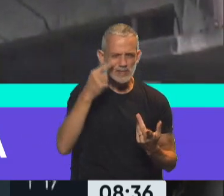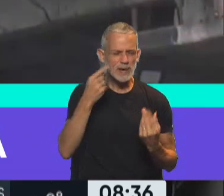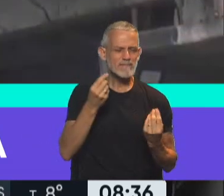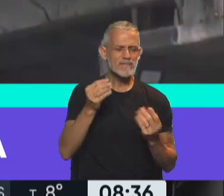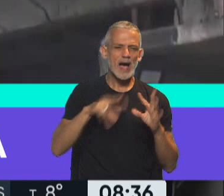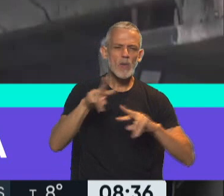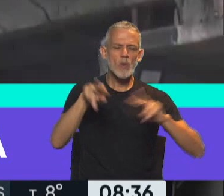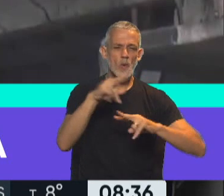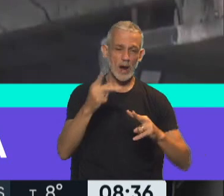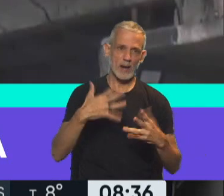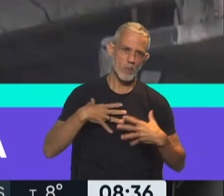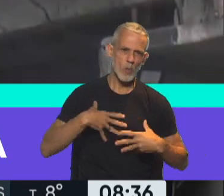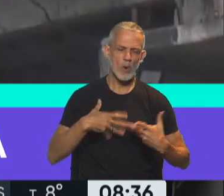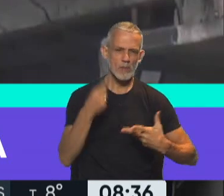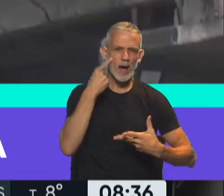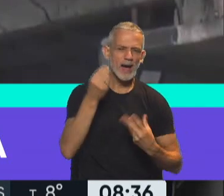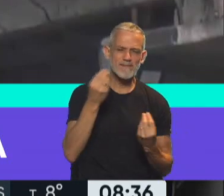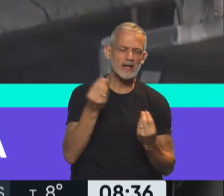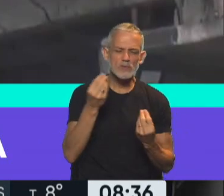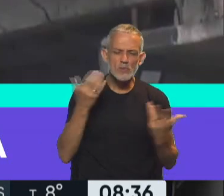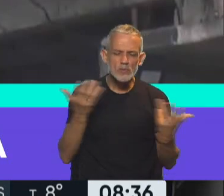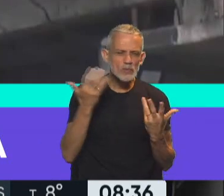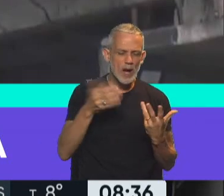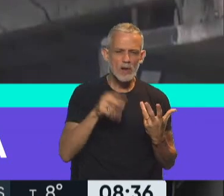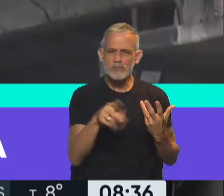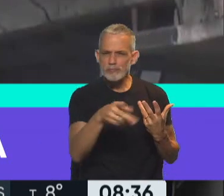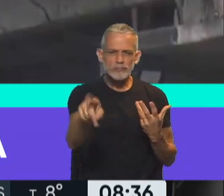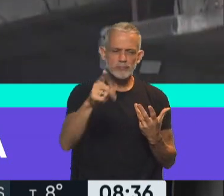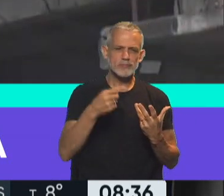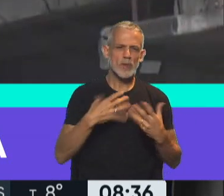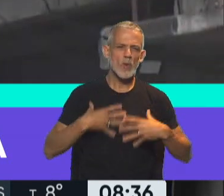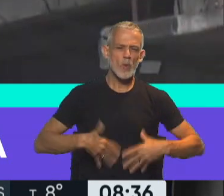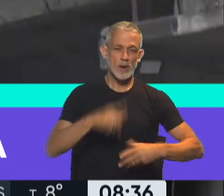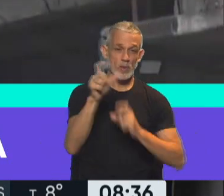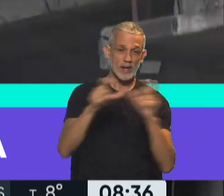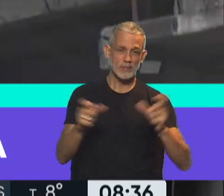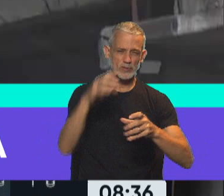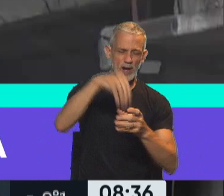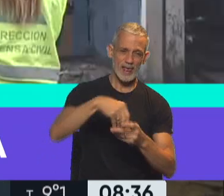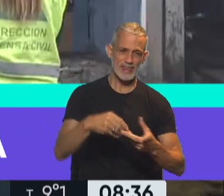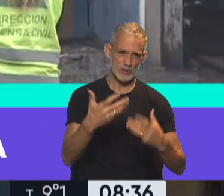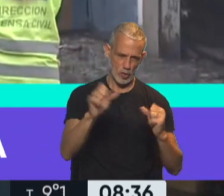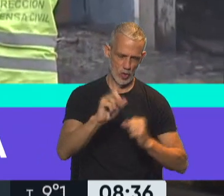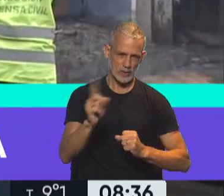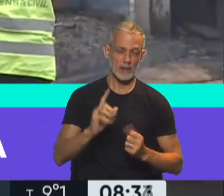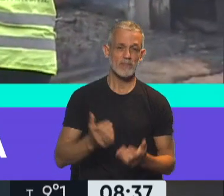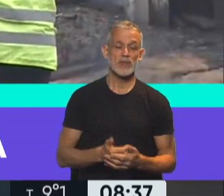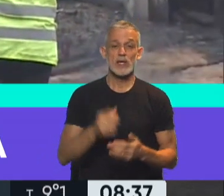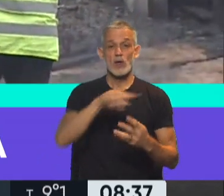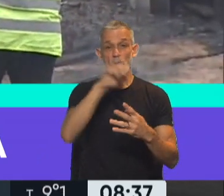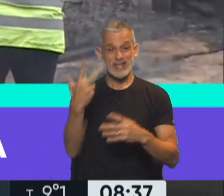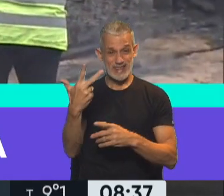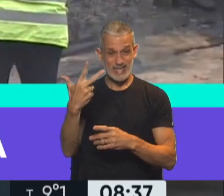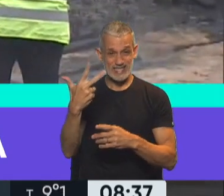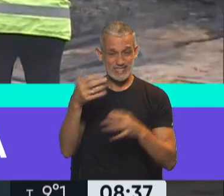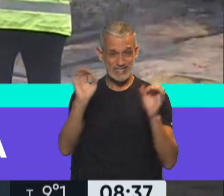buscar para detectar algún rastro dar con los cuerpos de estas personas respecto a la salud de los otros tres